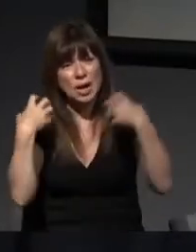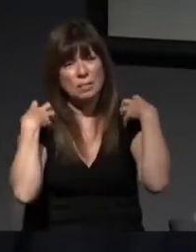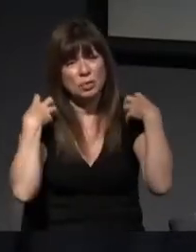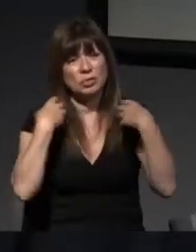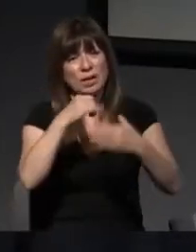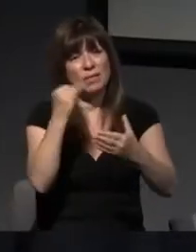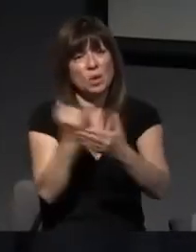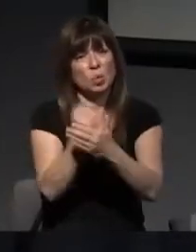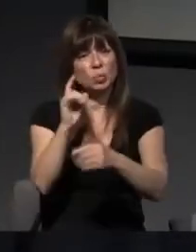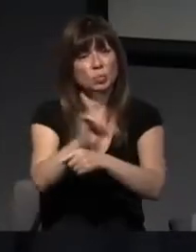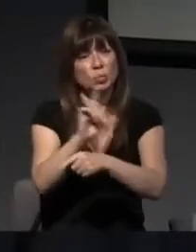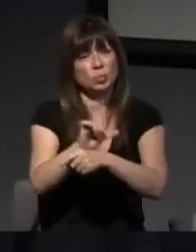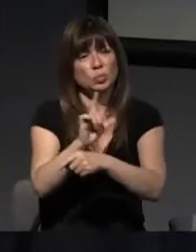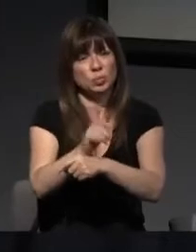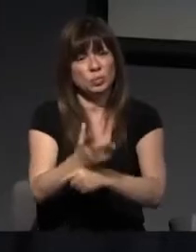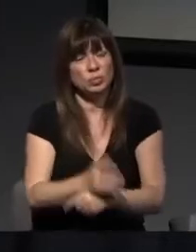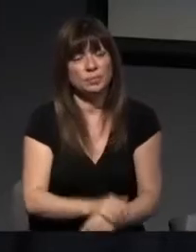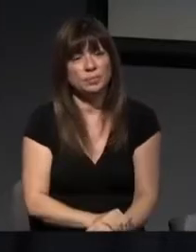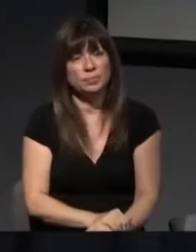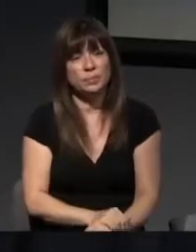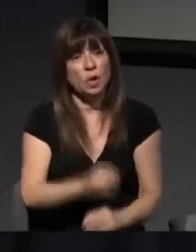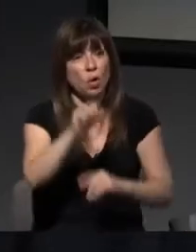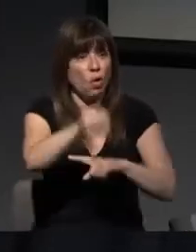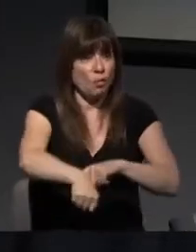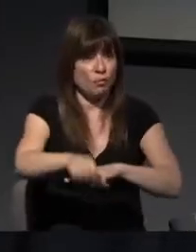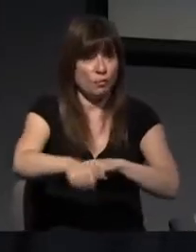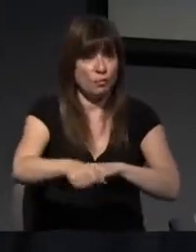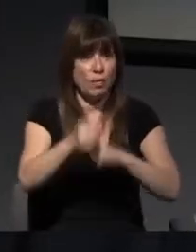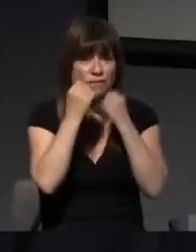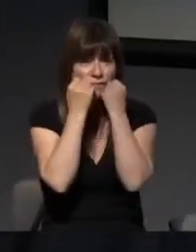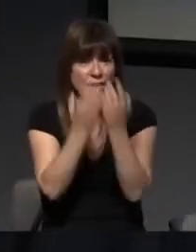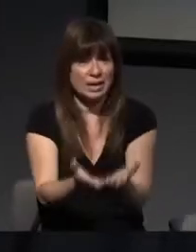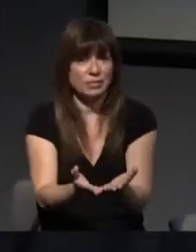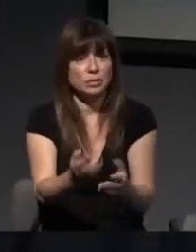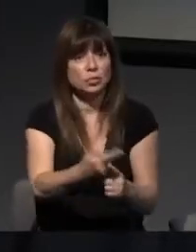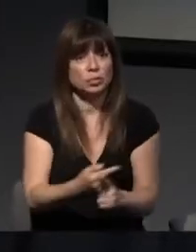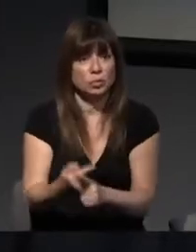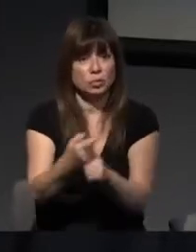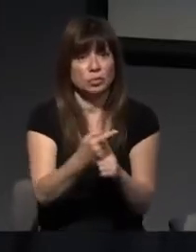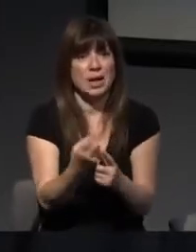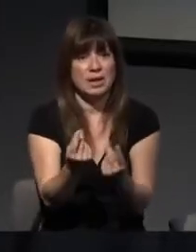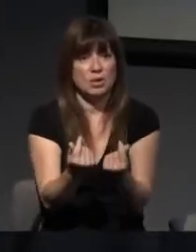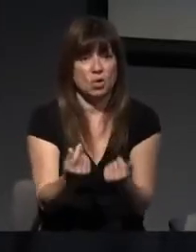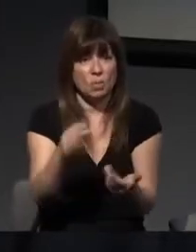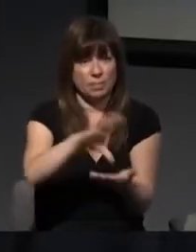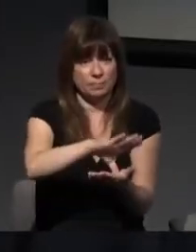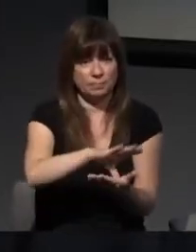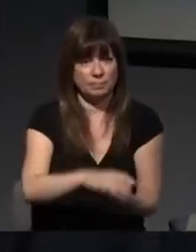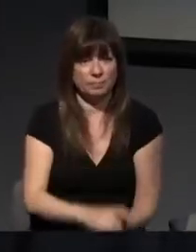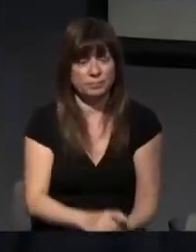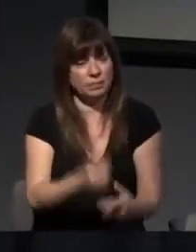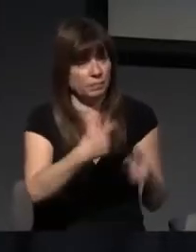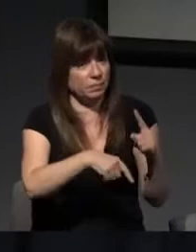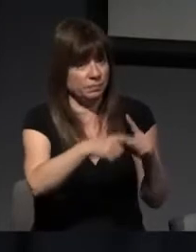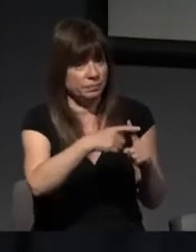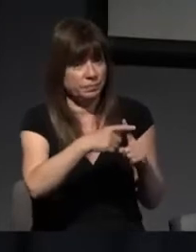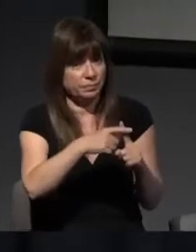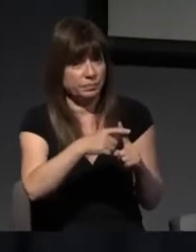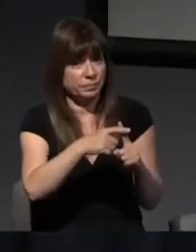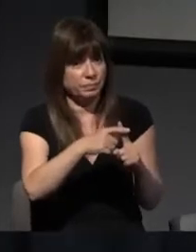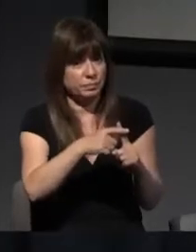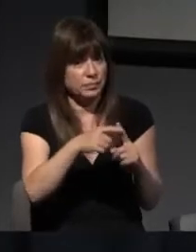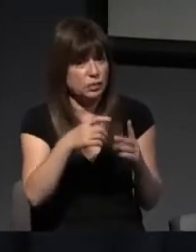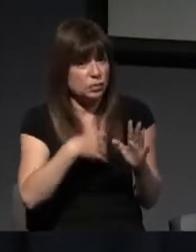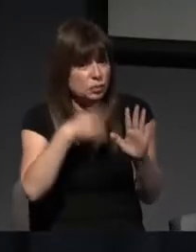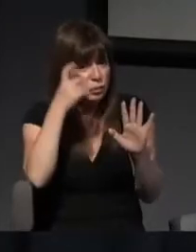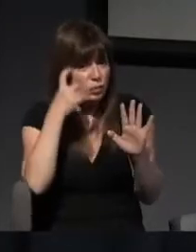de personas con discapacidad, confirmando su beneficio social y económico para el país. Además, la REIN, creo yo, y